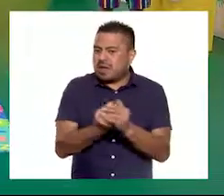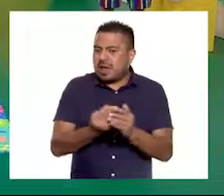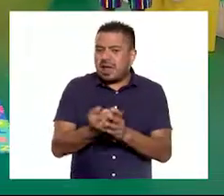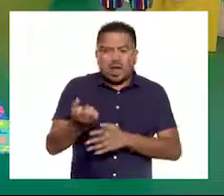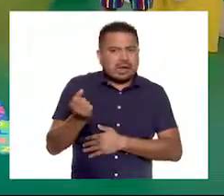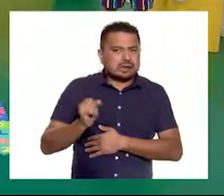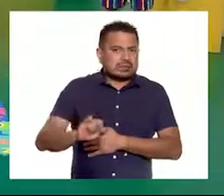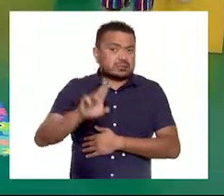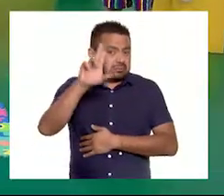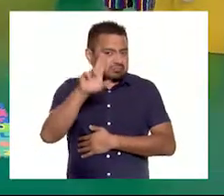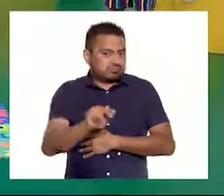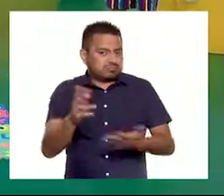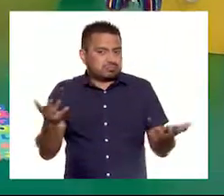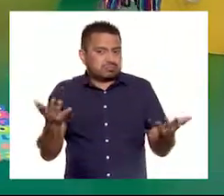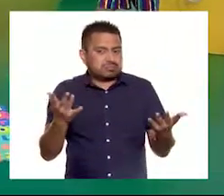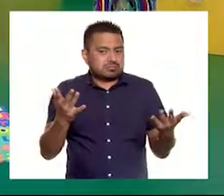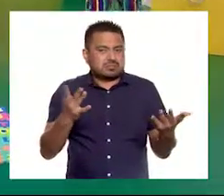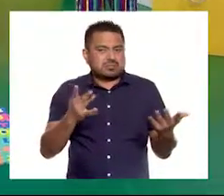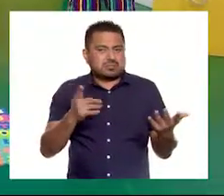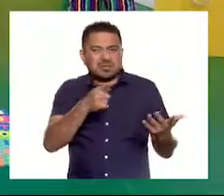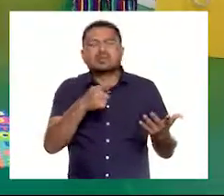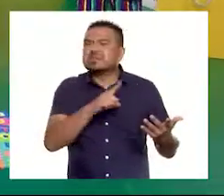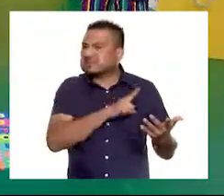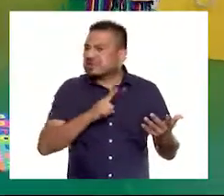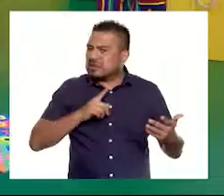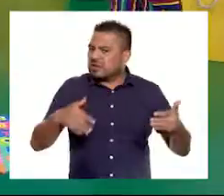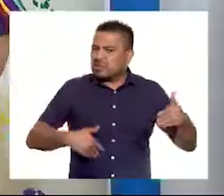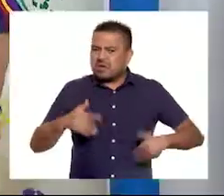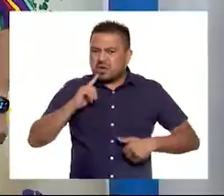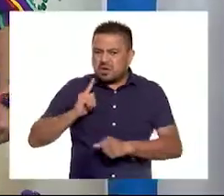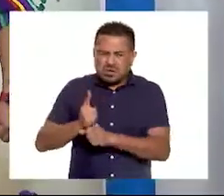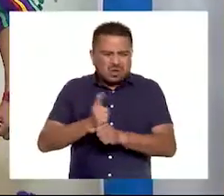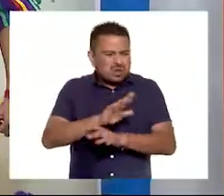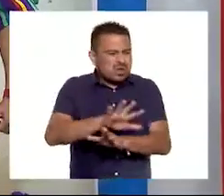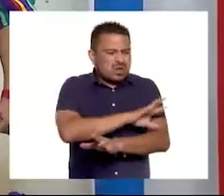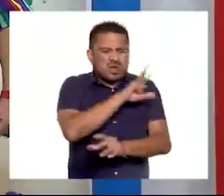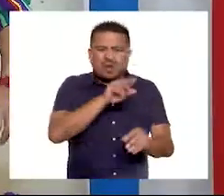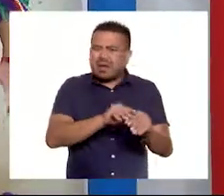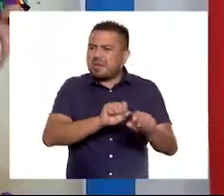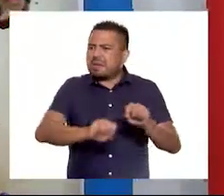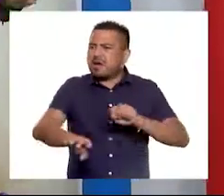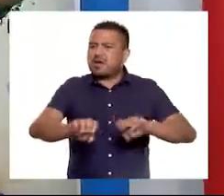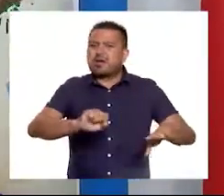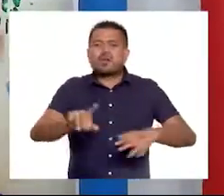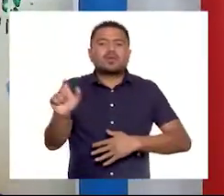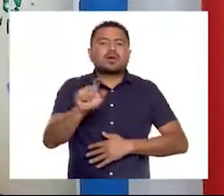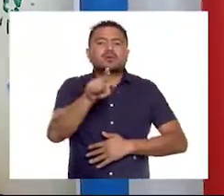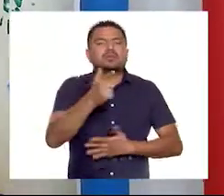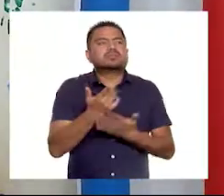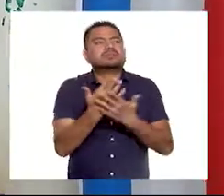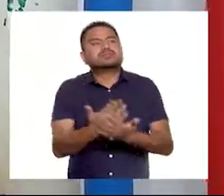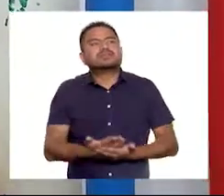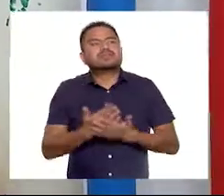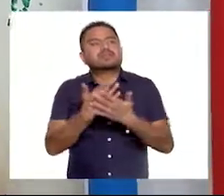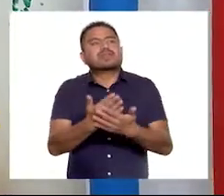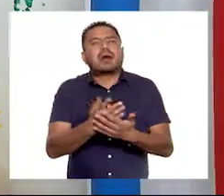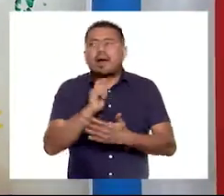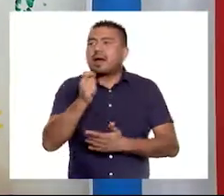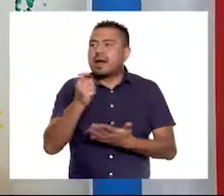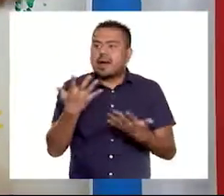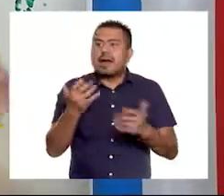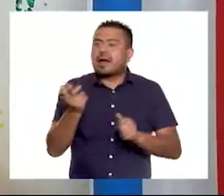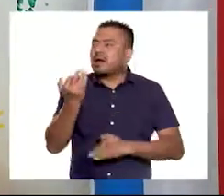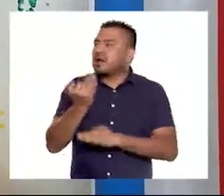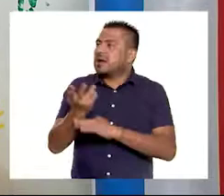condiciones. Pues no. Debió molestarte mucho encontrar todo desordenado cuando tú esperabas que ya